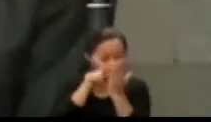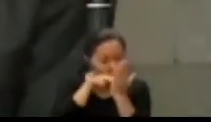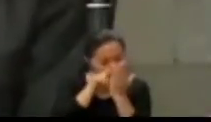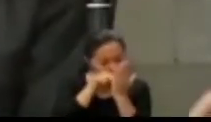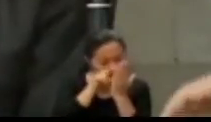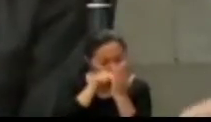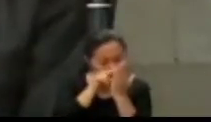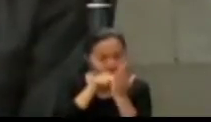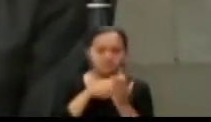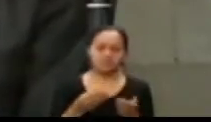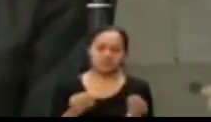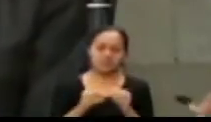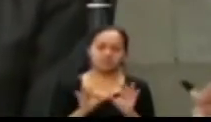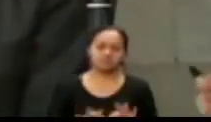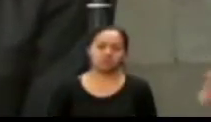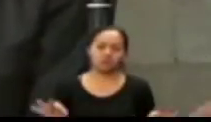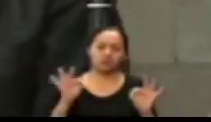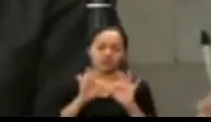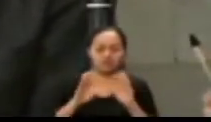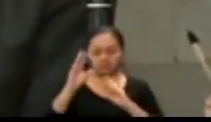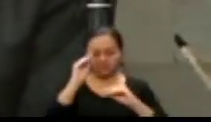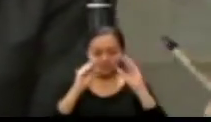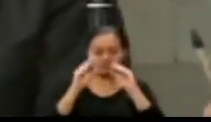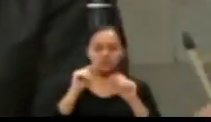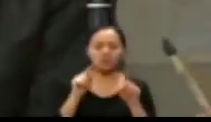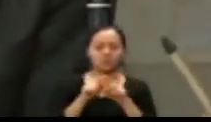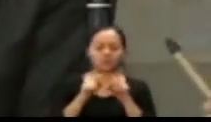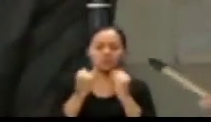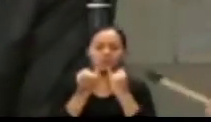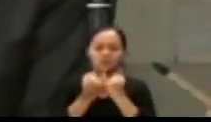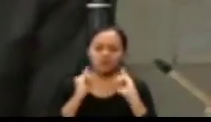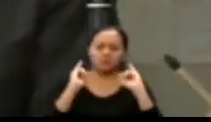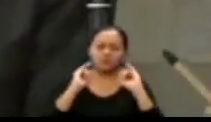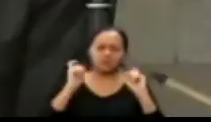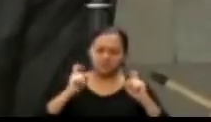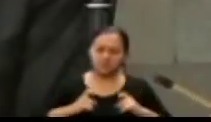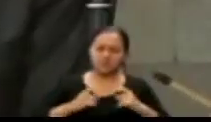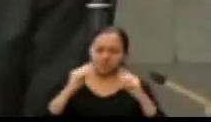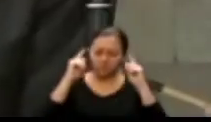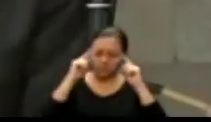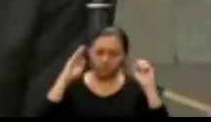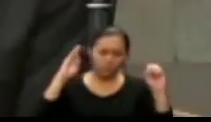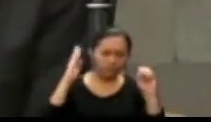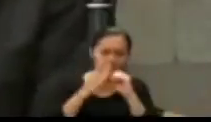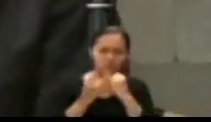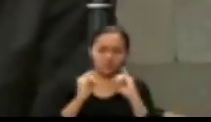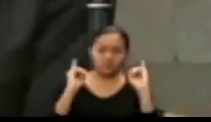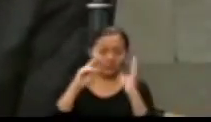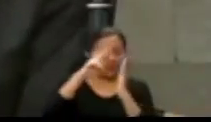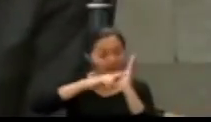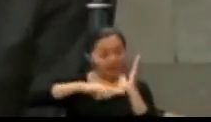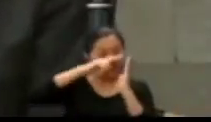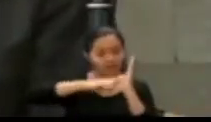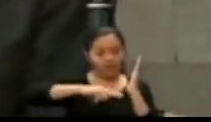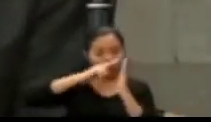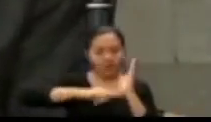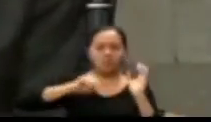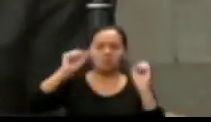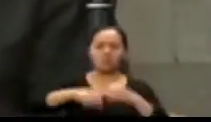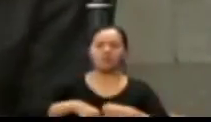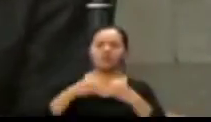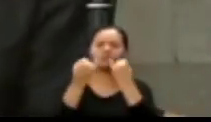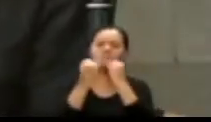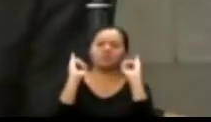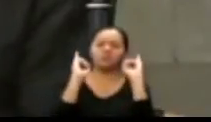y pensar que hay que independizarnos, que sobre todo leer crea independencia y